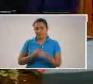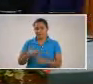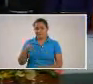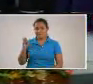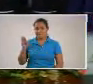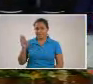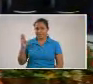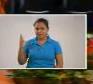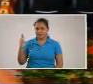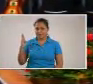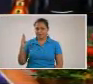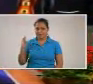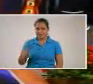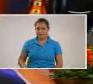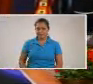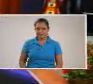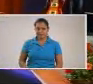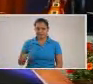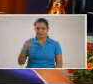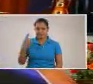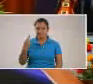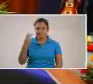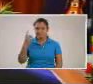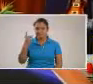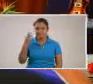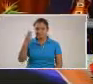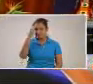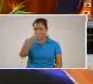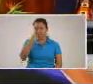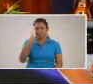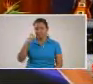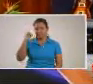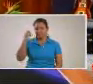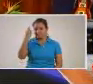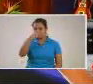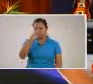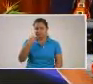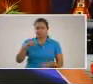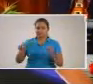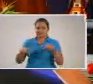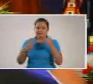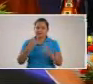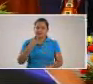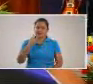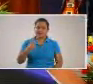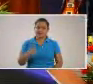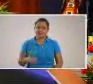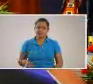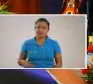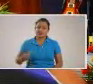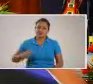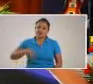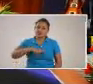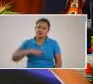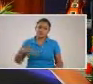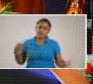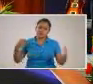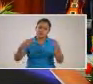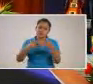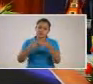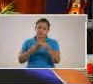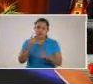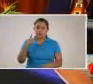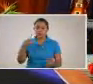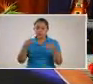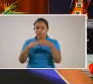viene Rusia y dice, bueno, no hay problema. Nos vamos a unir con un grupo que se llama BRICS.